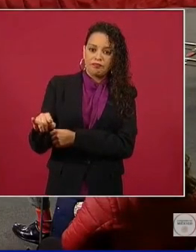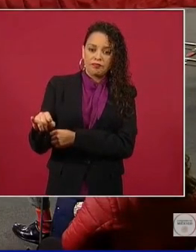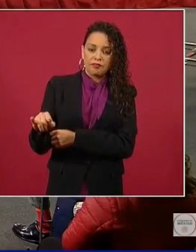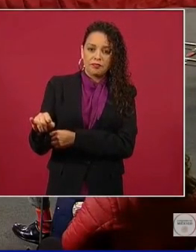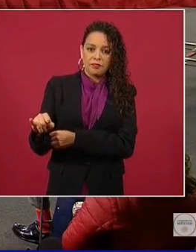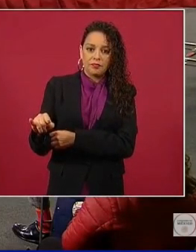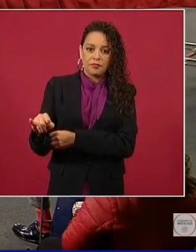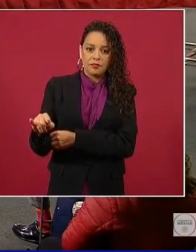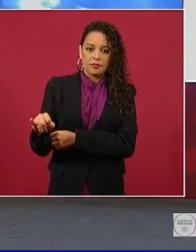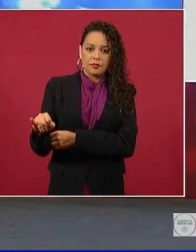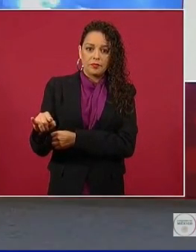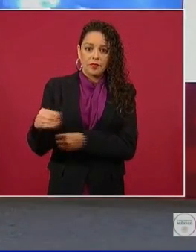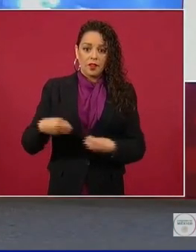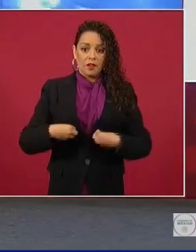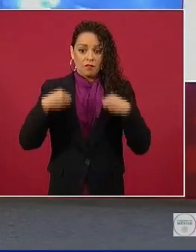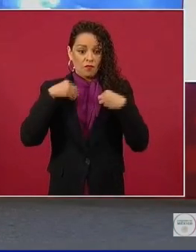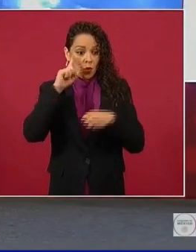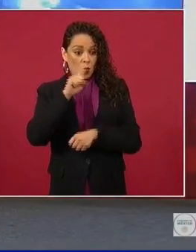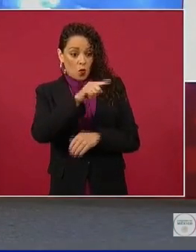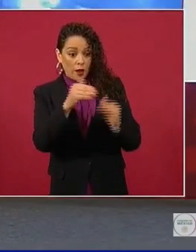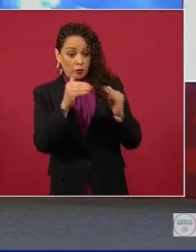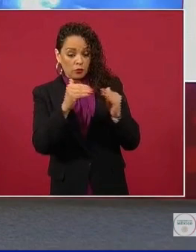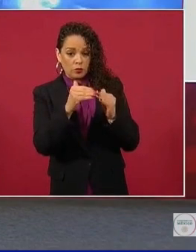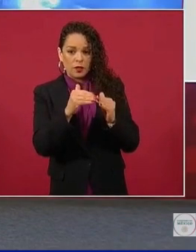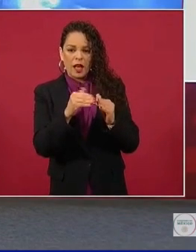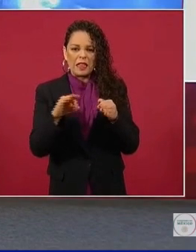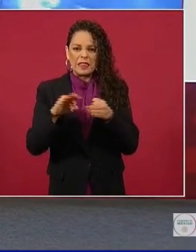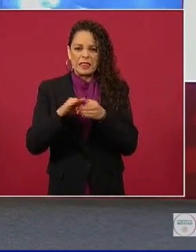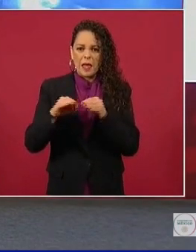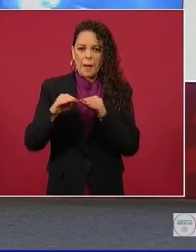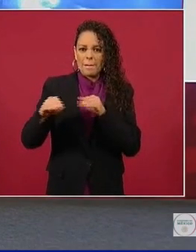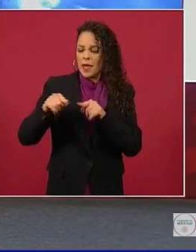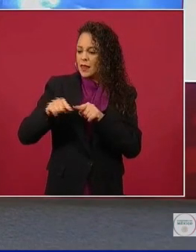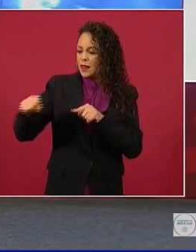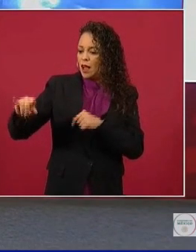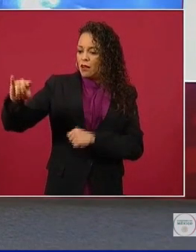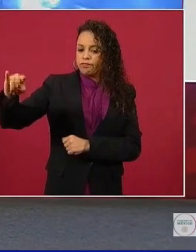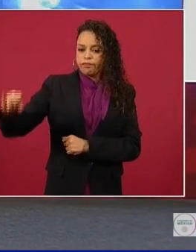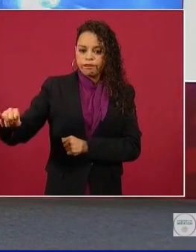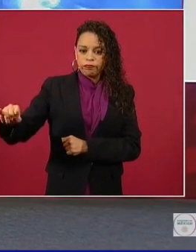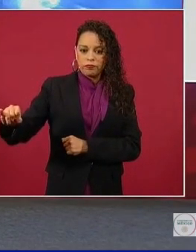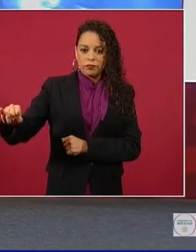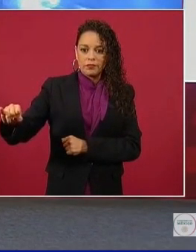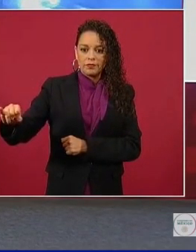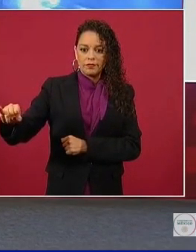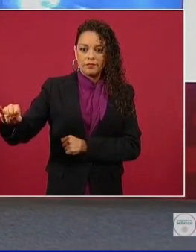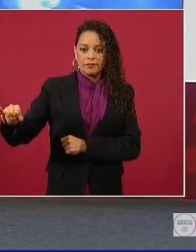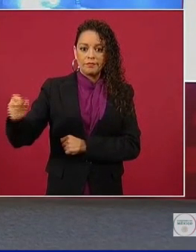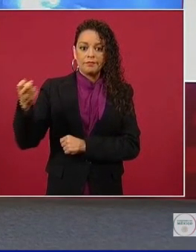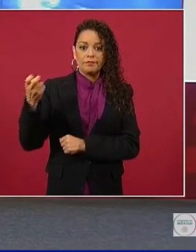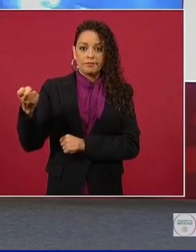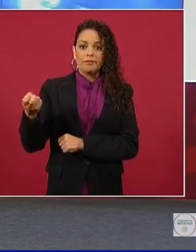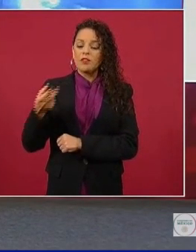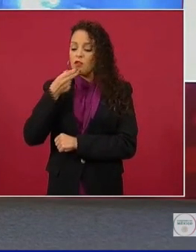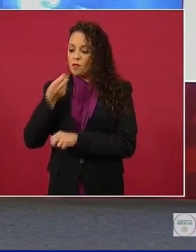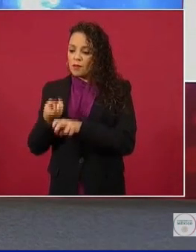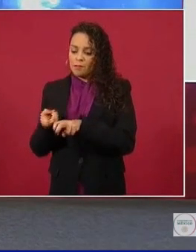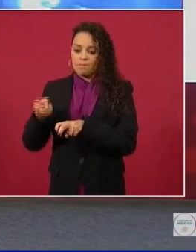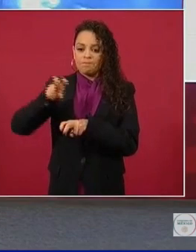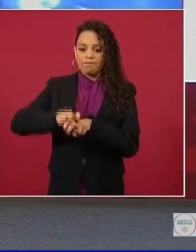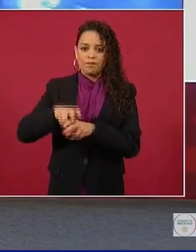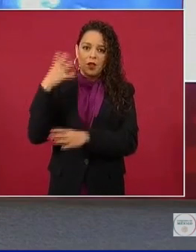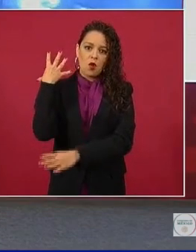a unos metros de la vivienda sube el autor material y aquí emprende la huida esto